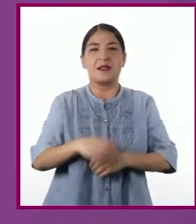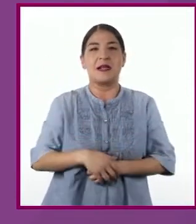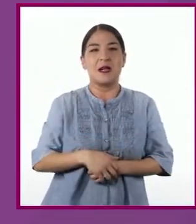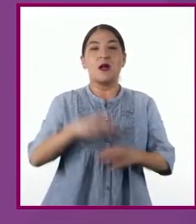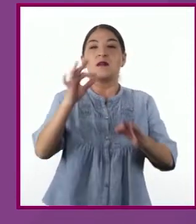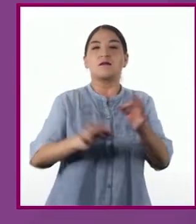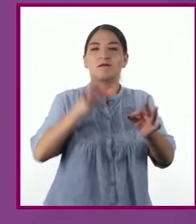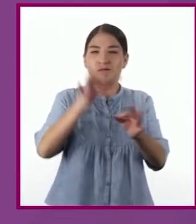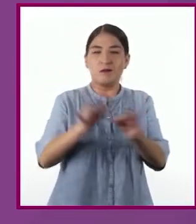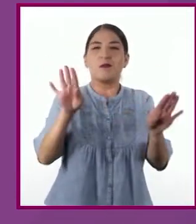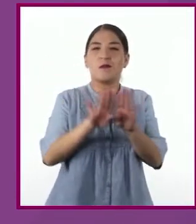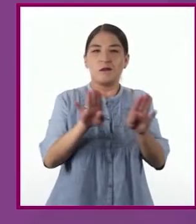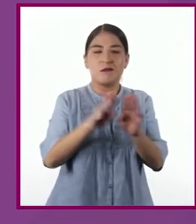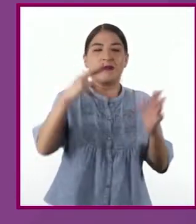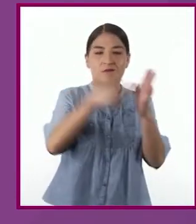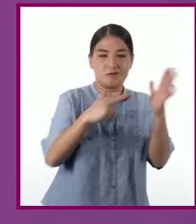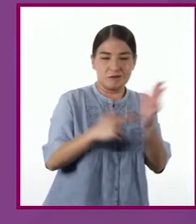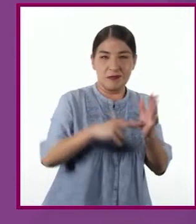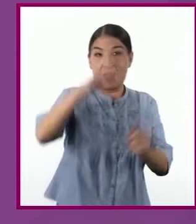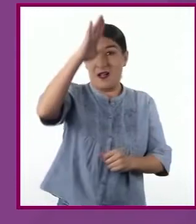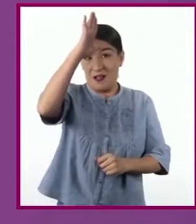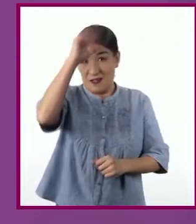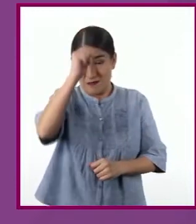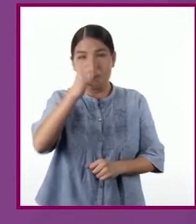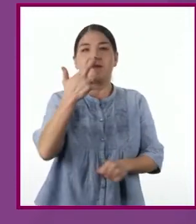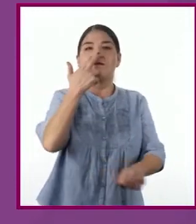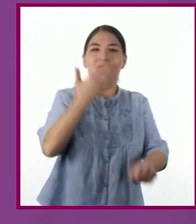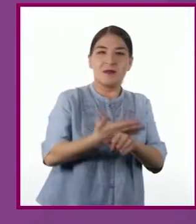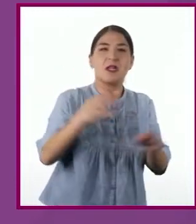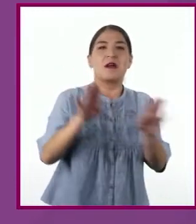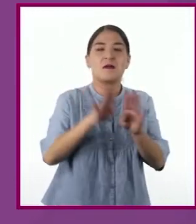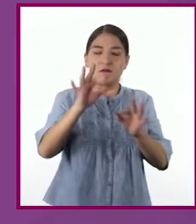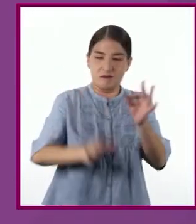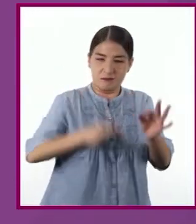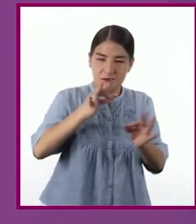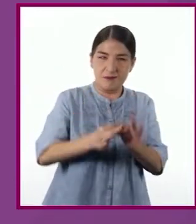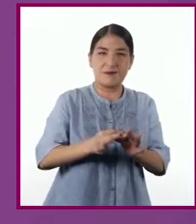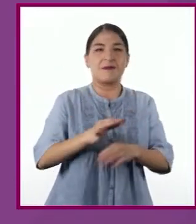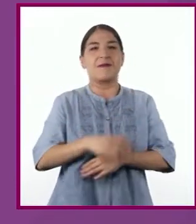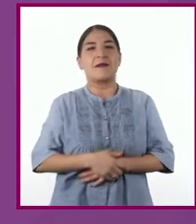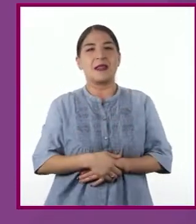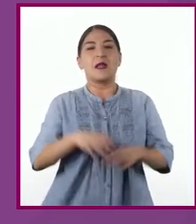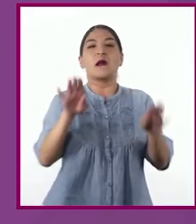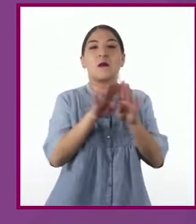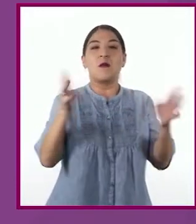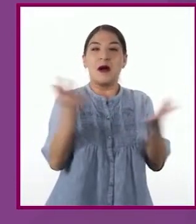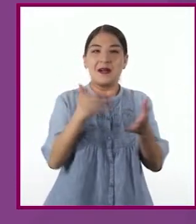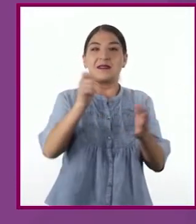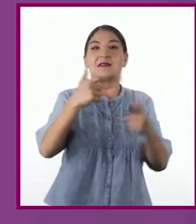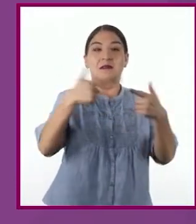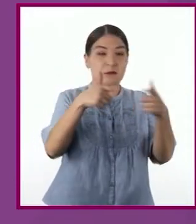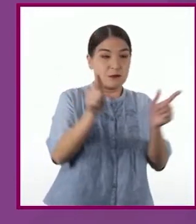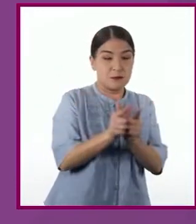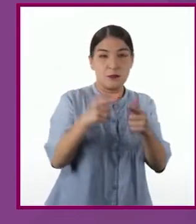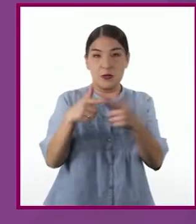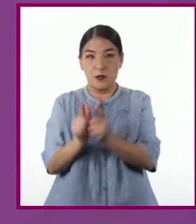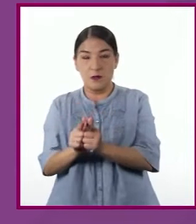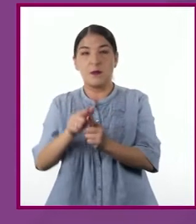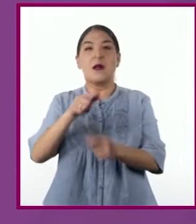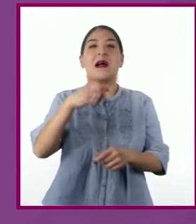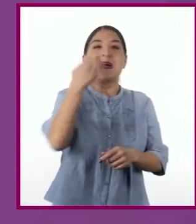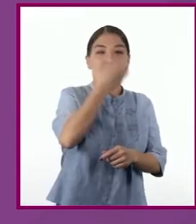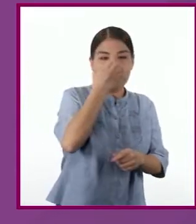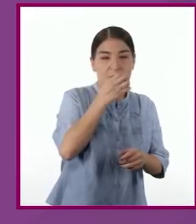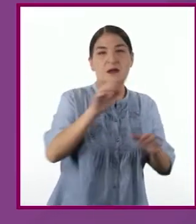las reglas y los acuerdos como propias y comprometerse a cumplirlas. Se establecen en el grupo o en la comunidad